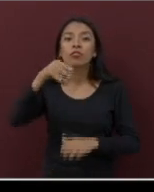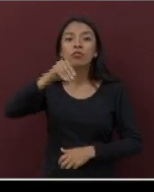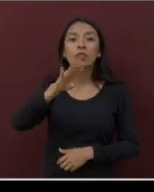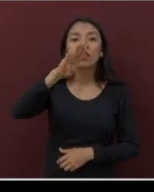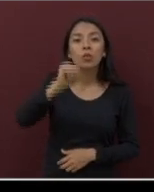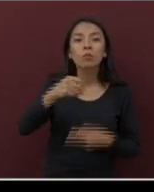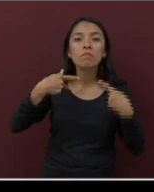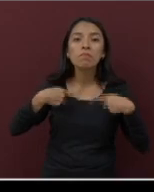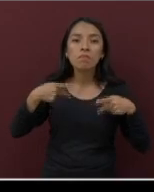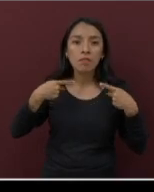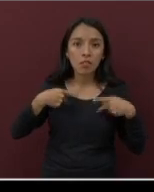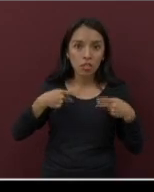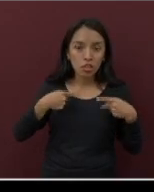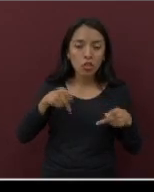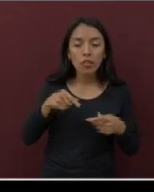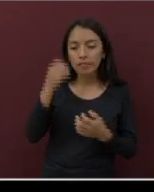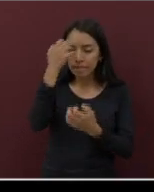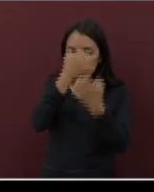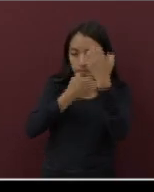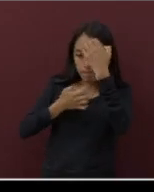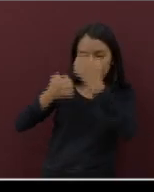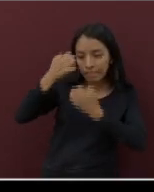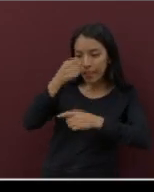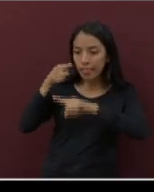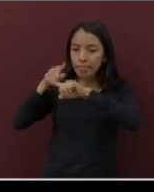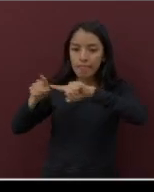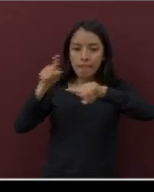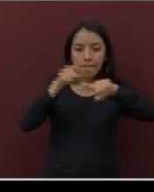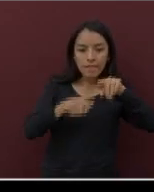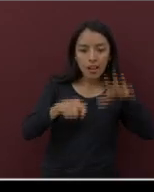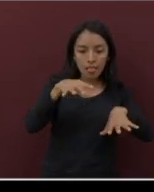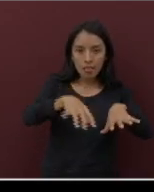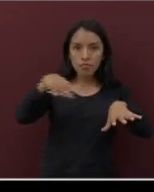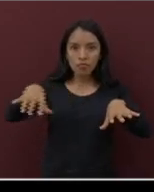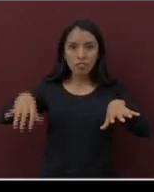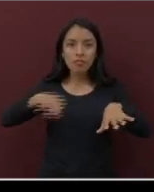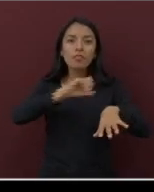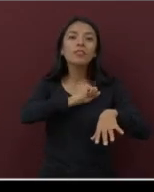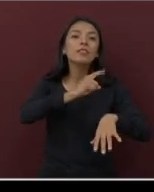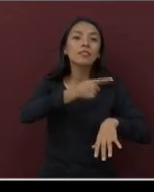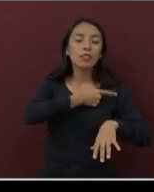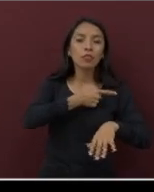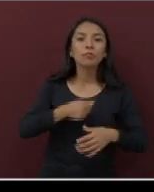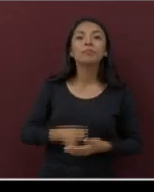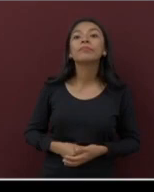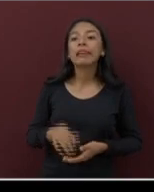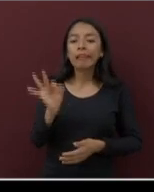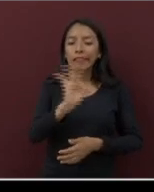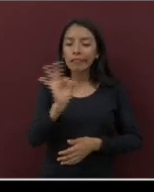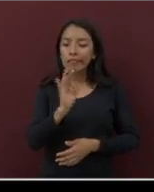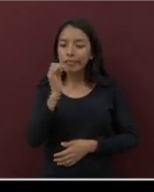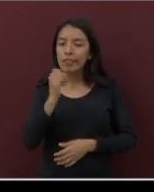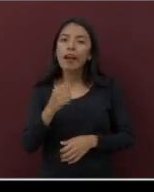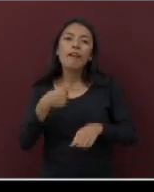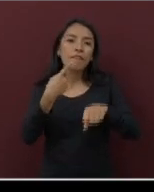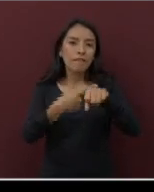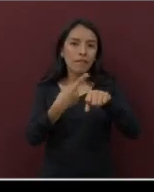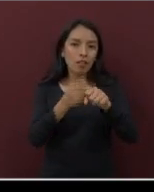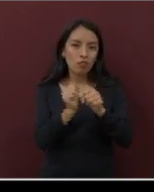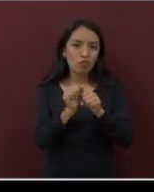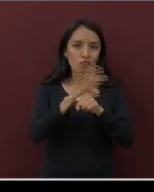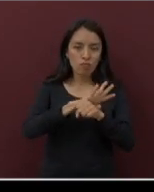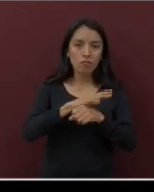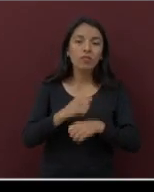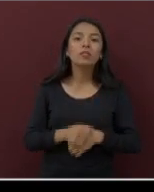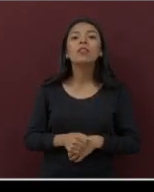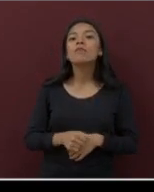415.899 los pacientes que se han estudiado en las diferentes unidades de salud con diagnóstico probable de COVID-19.